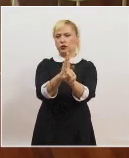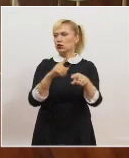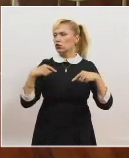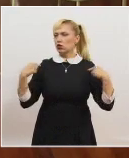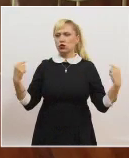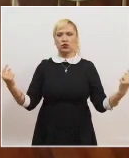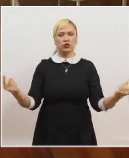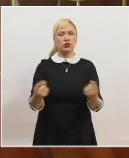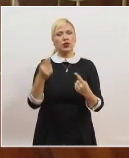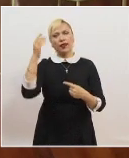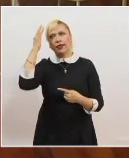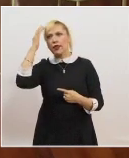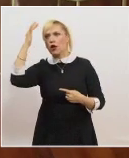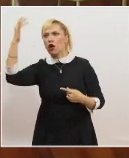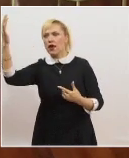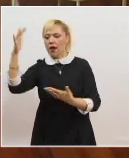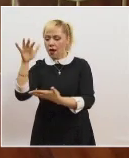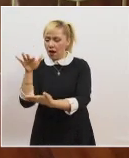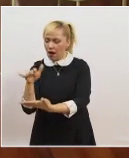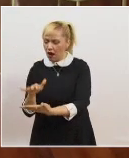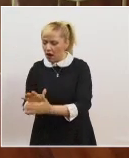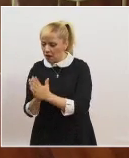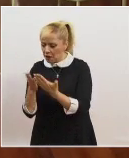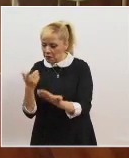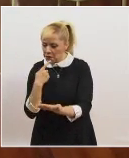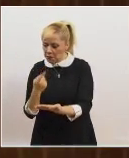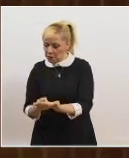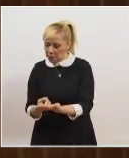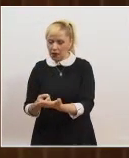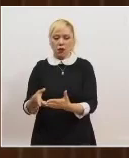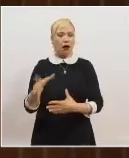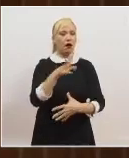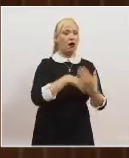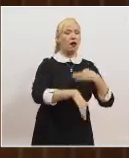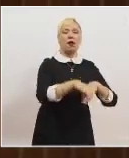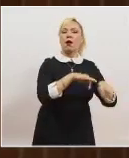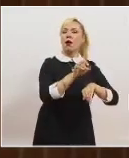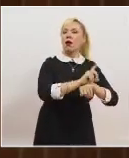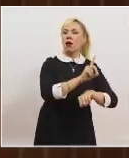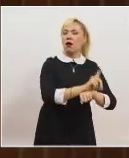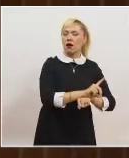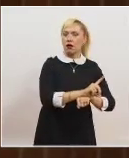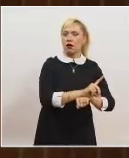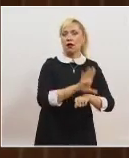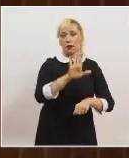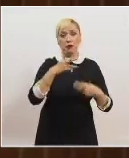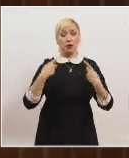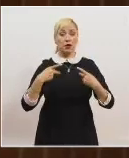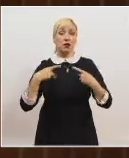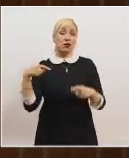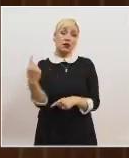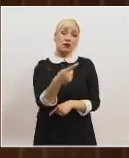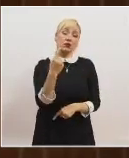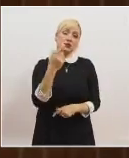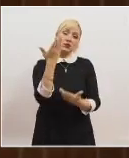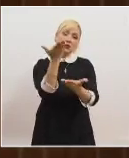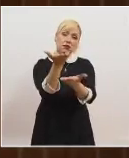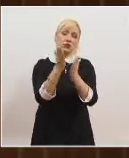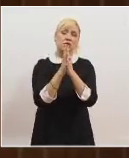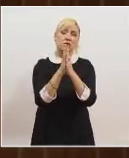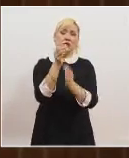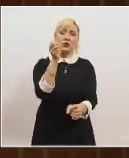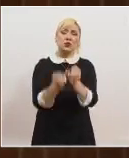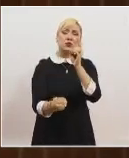entre la teoría y la práctica. Los ciudadanos demandan la existencia de un